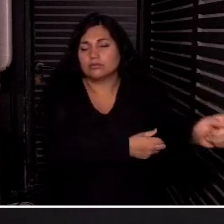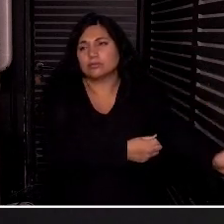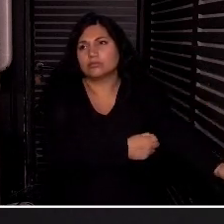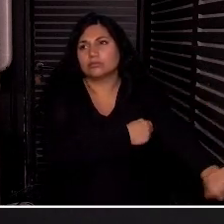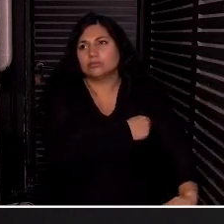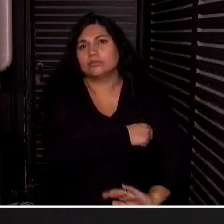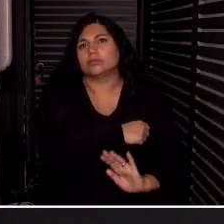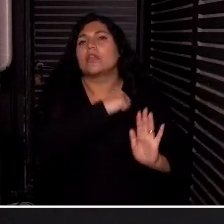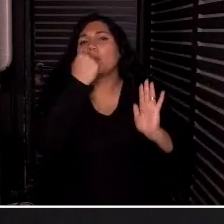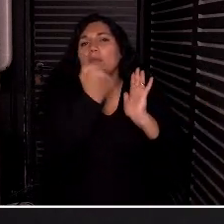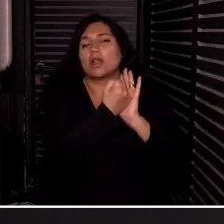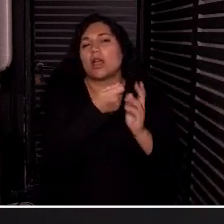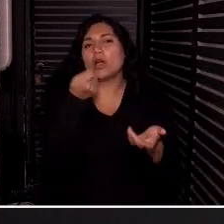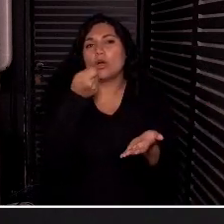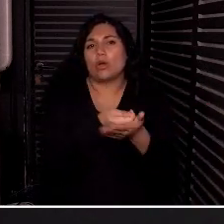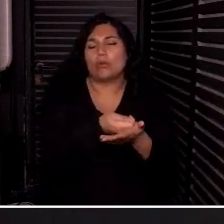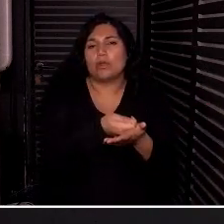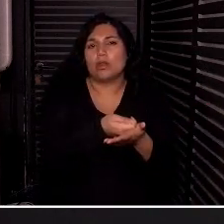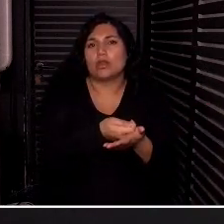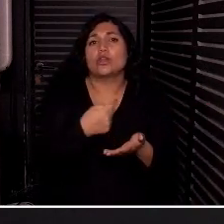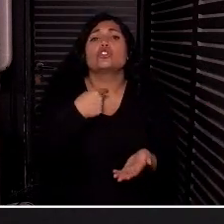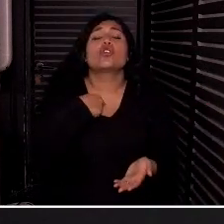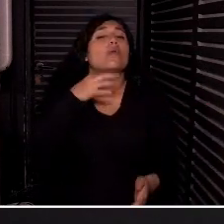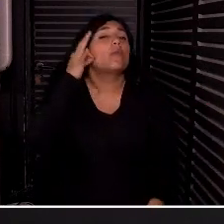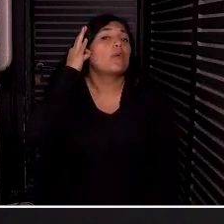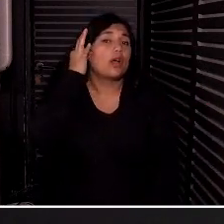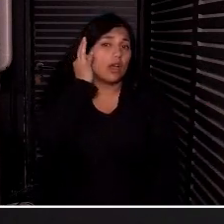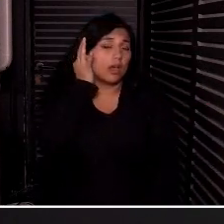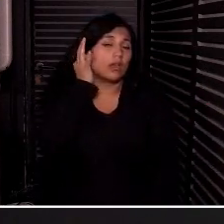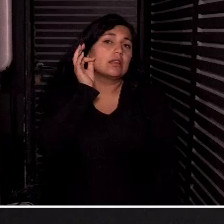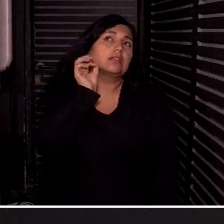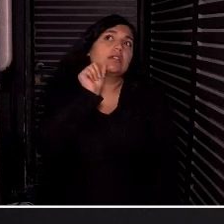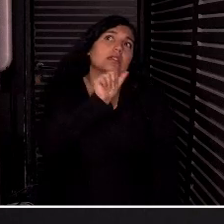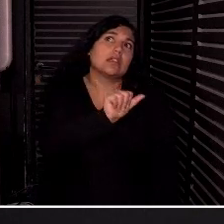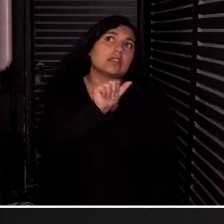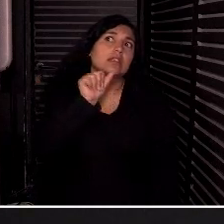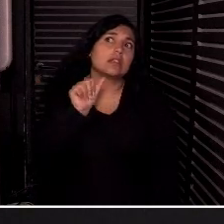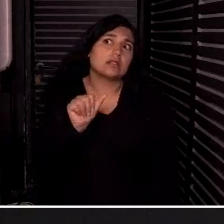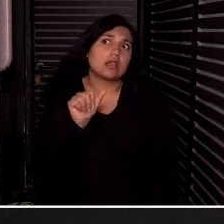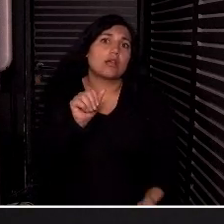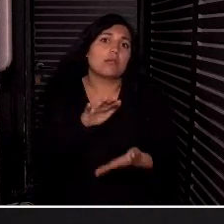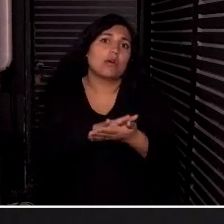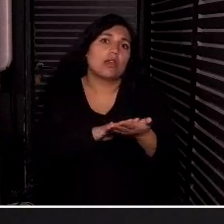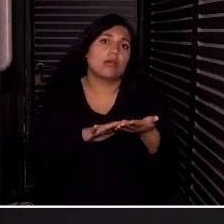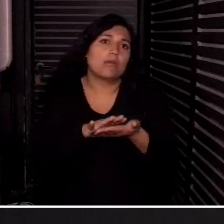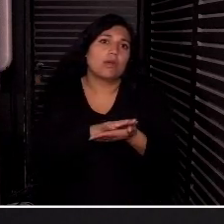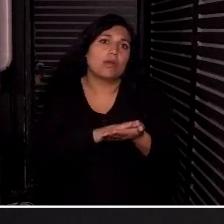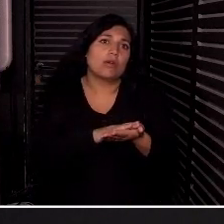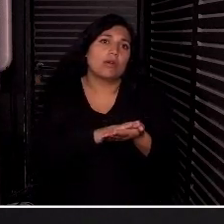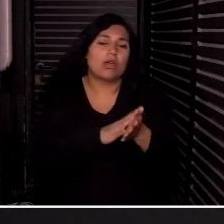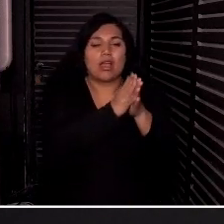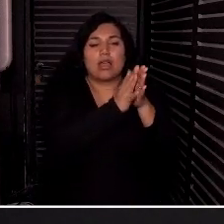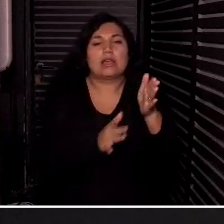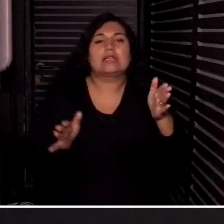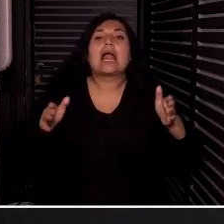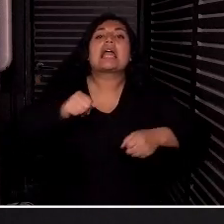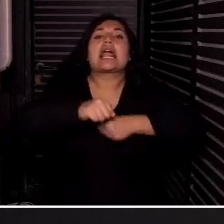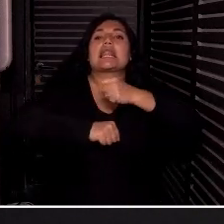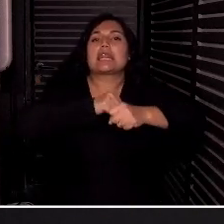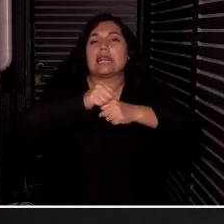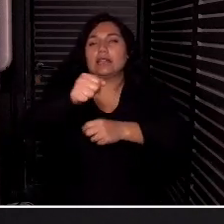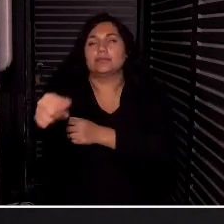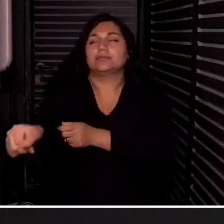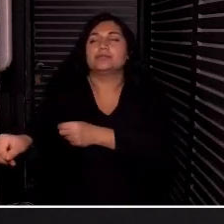las marcas nos compran entonces si yo soy una mujer de y soy de no importo